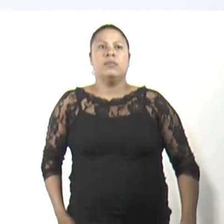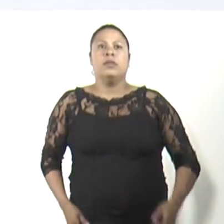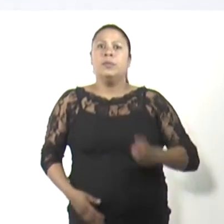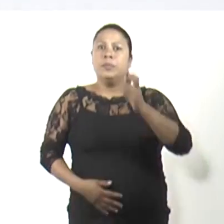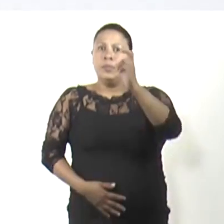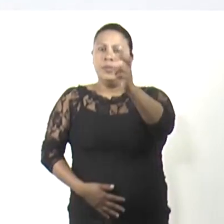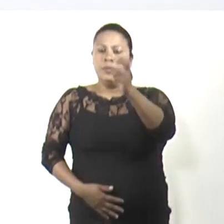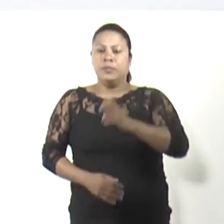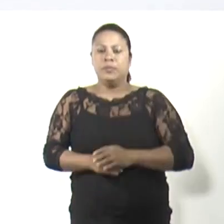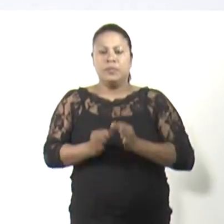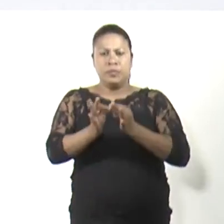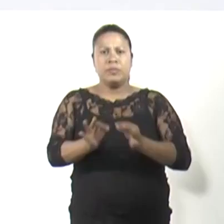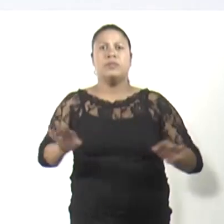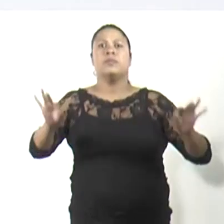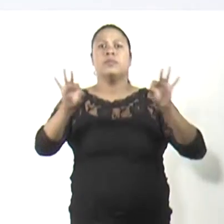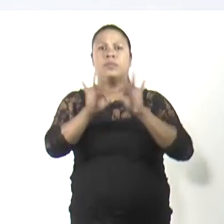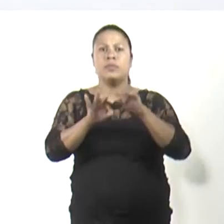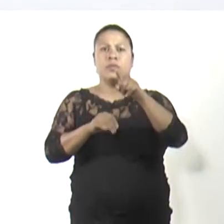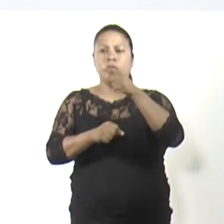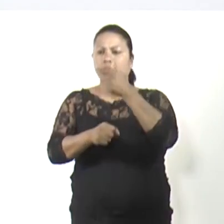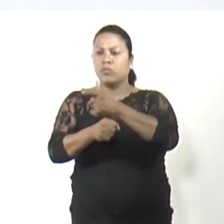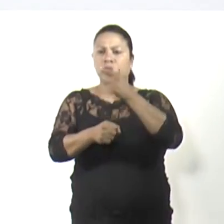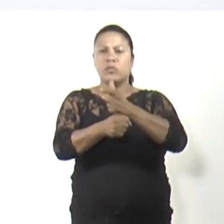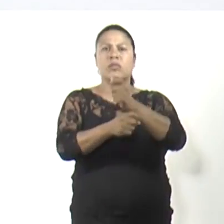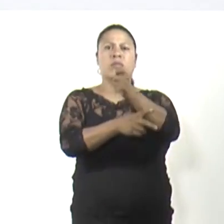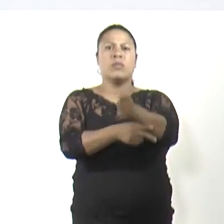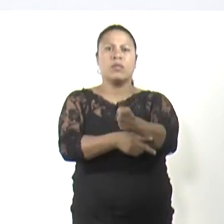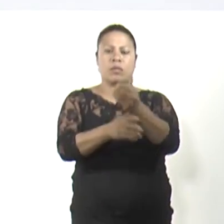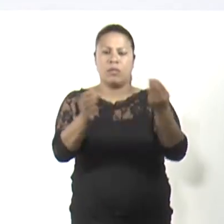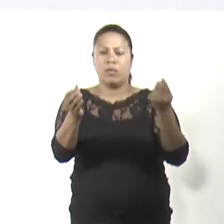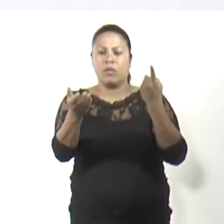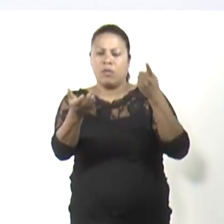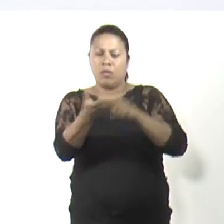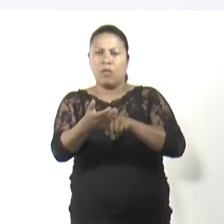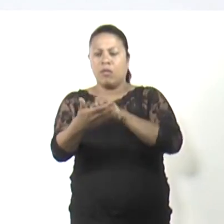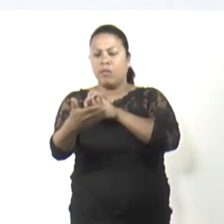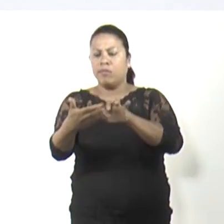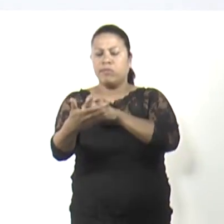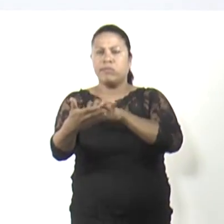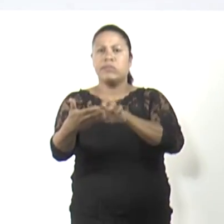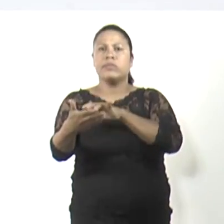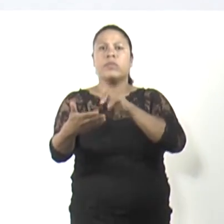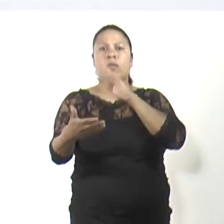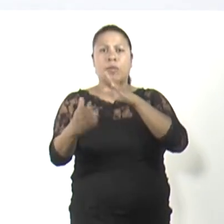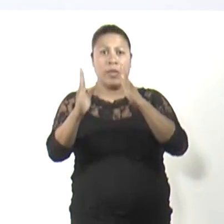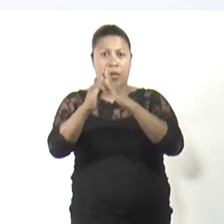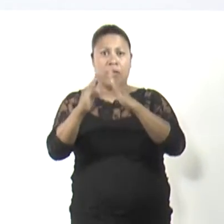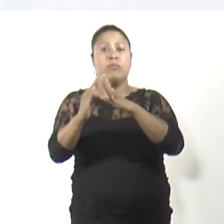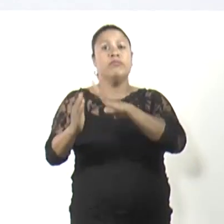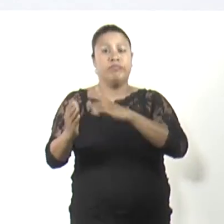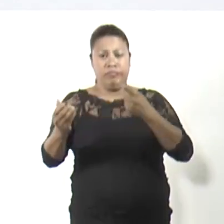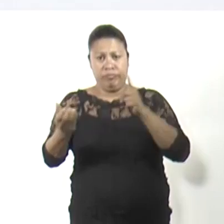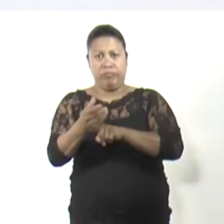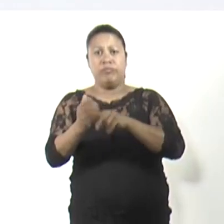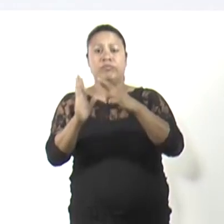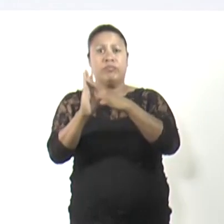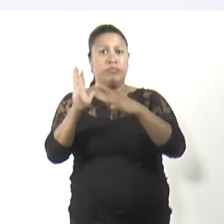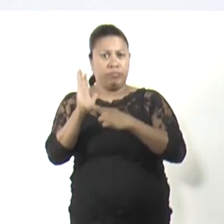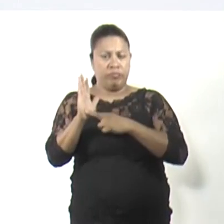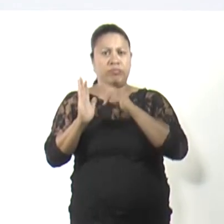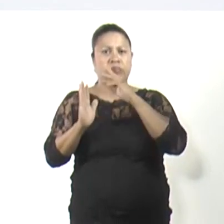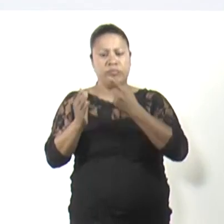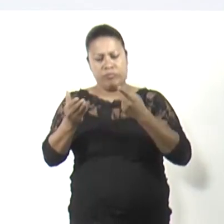Entonces, es importante que ubiquemos el contexto. En tu casa, dijimos, también hay reglas